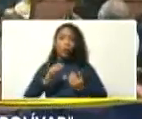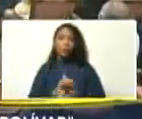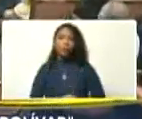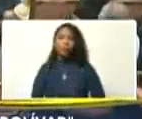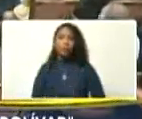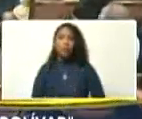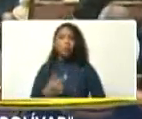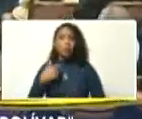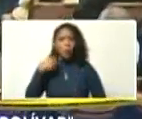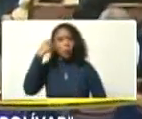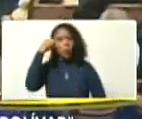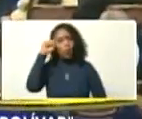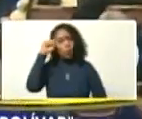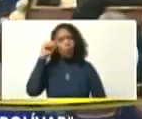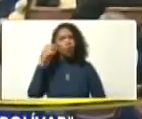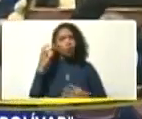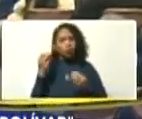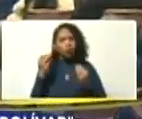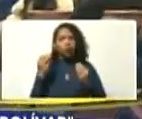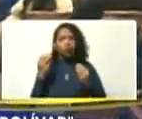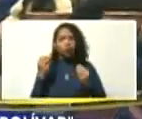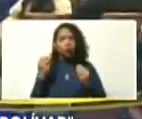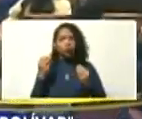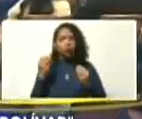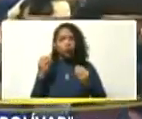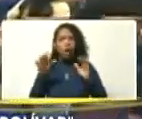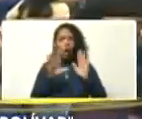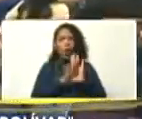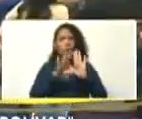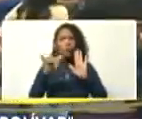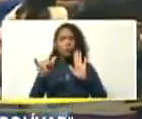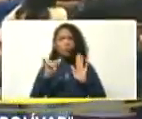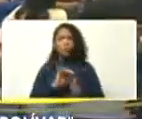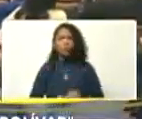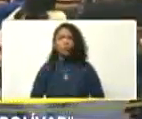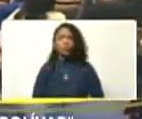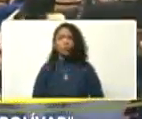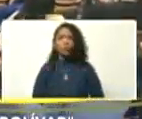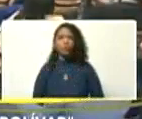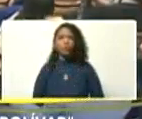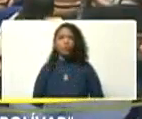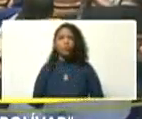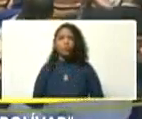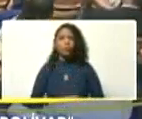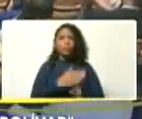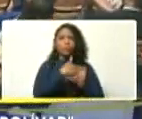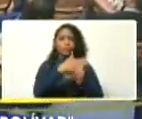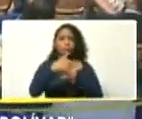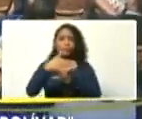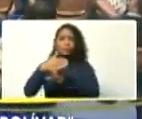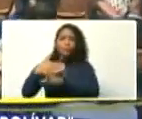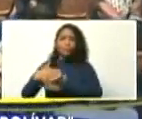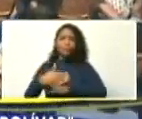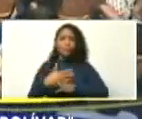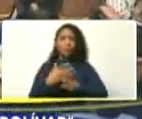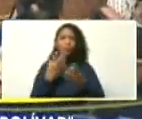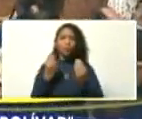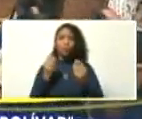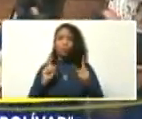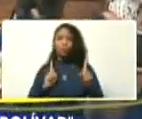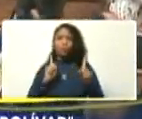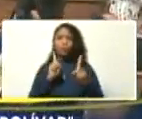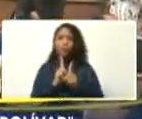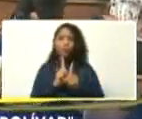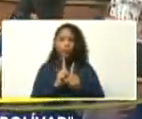Yo recuerdo mucho que en la constituyente, en la que compartíamos muy cercanos asientos,